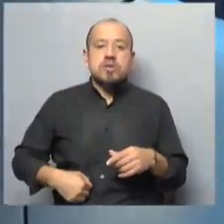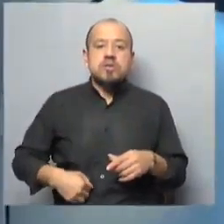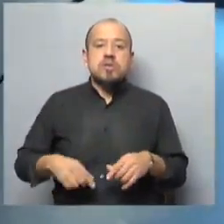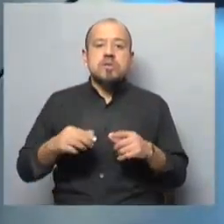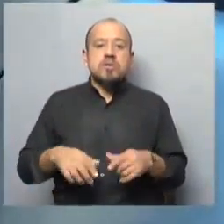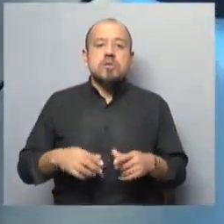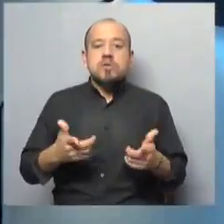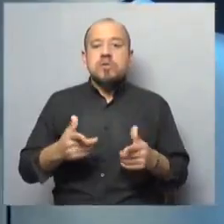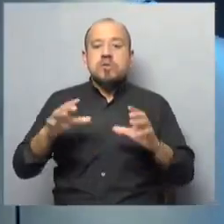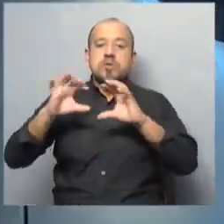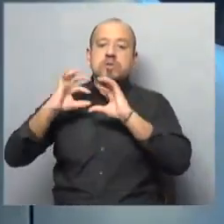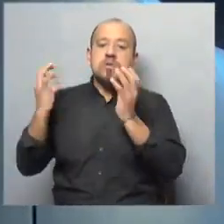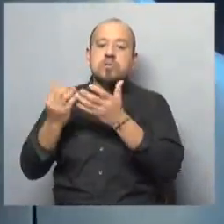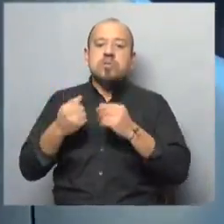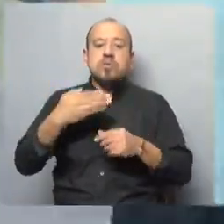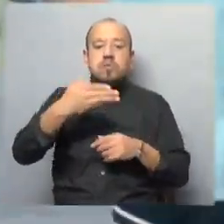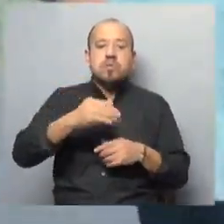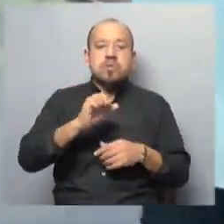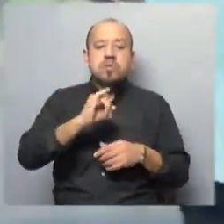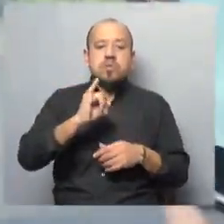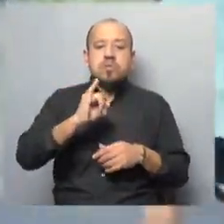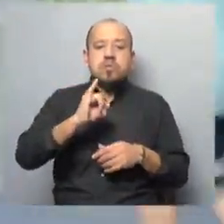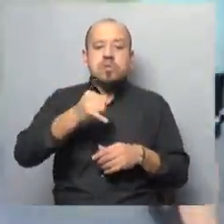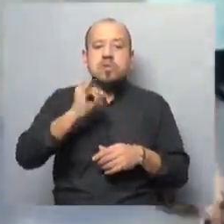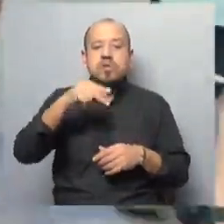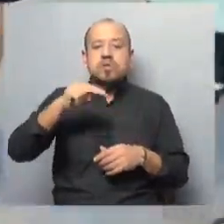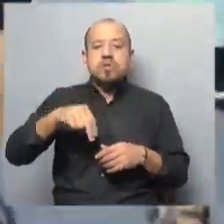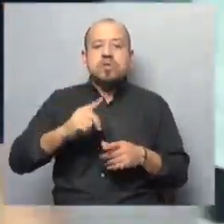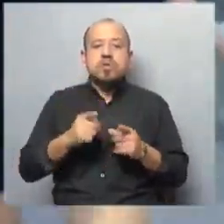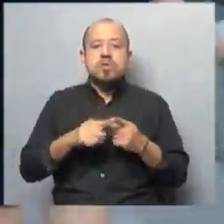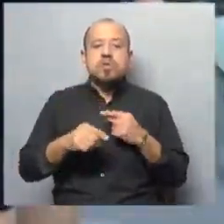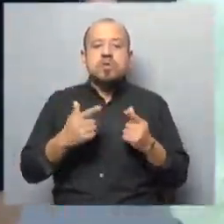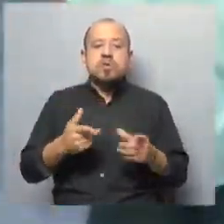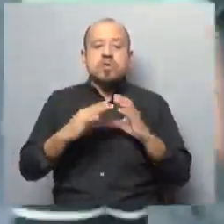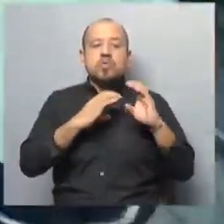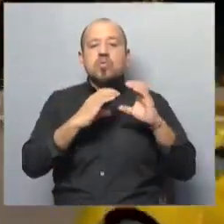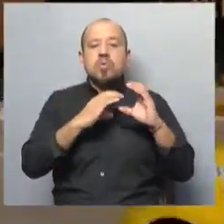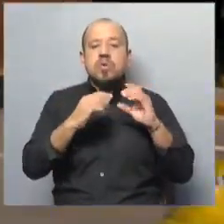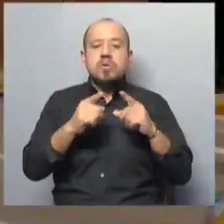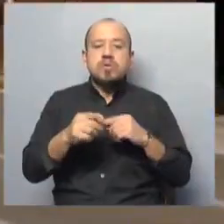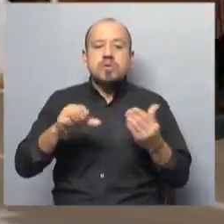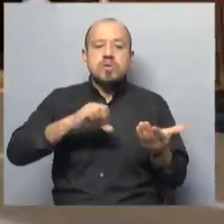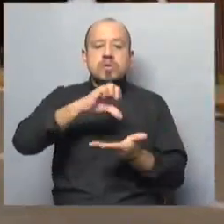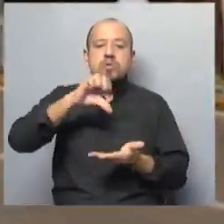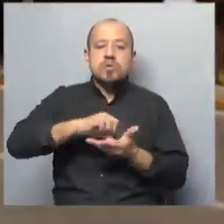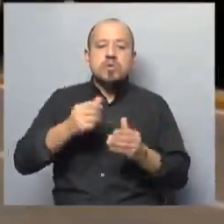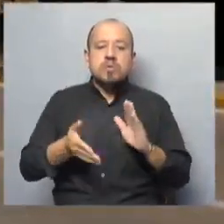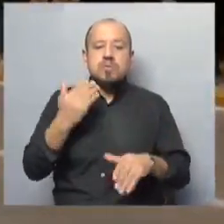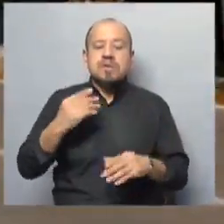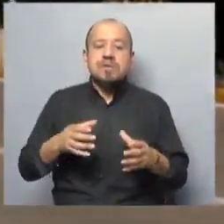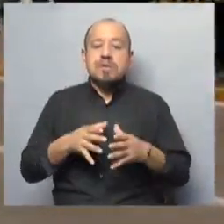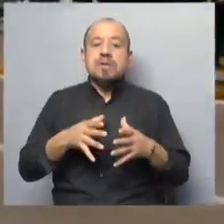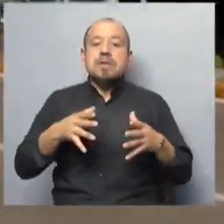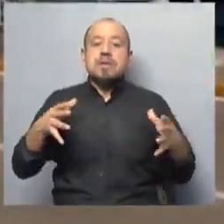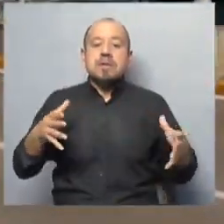no es tan conocida en el mundo como Beijing o Shanghai, por ejemplo, según varios medios de comunicación, es la ciudad más grande del mundo. Es